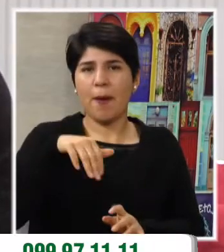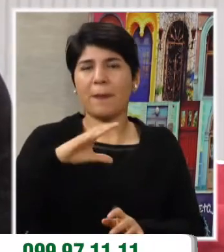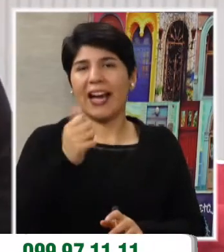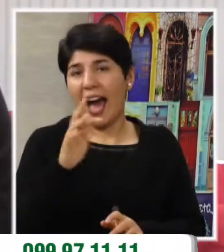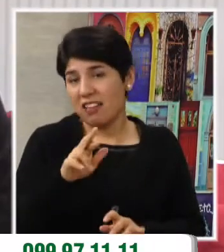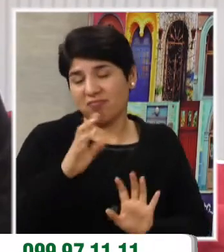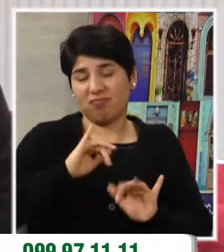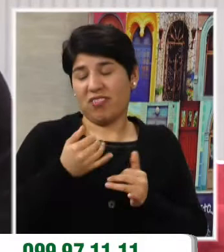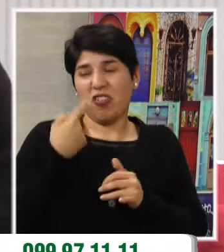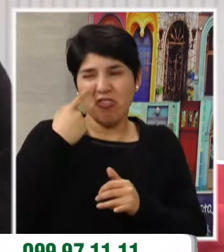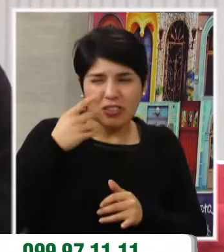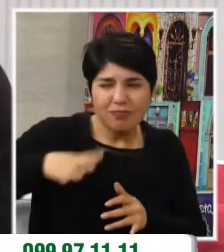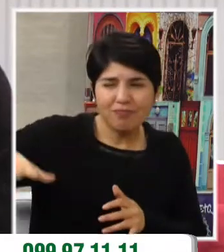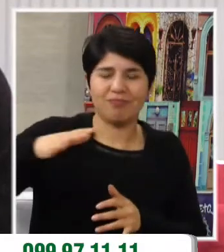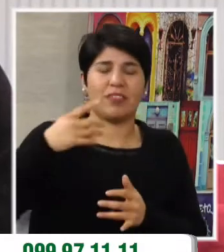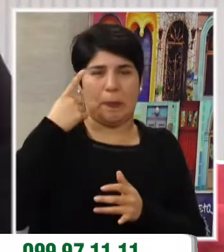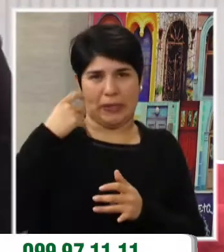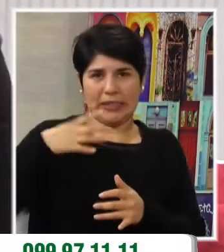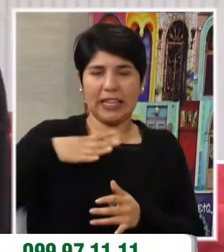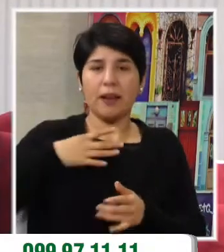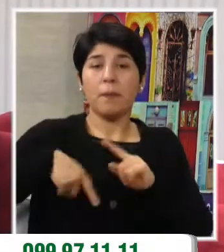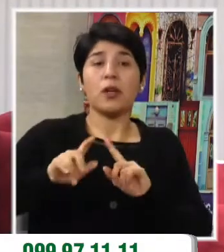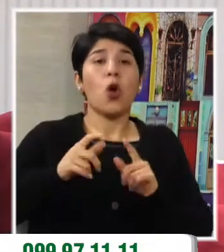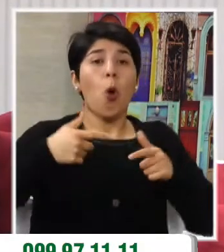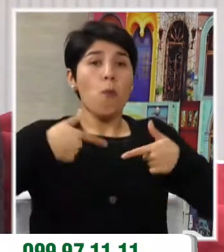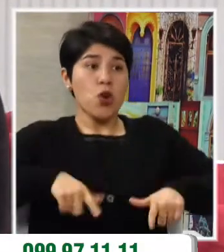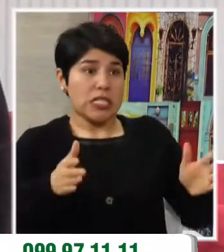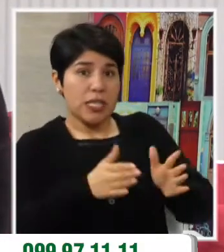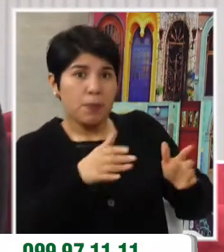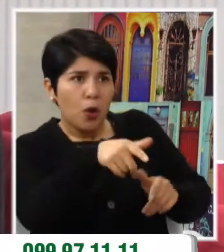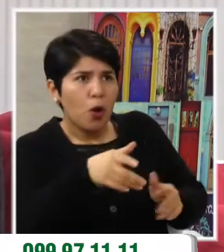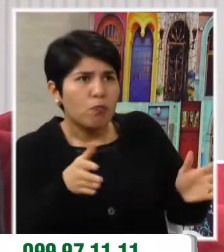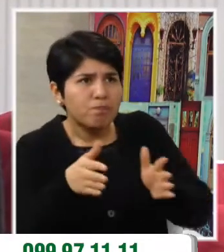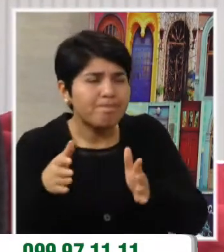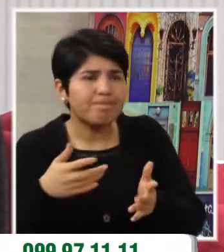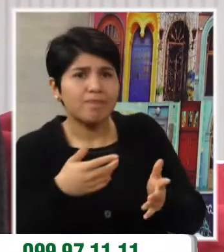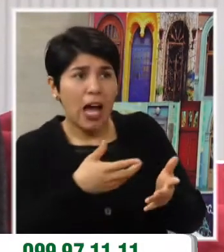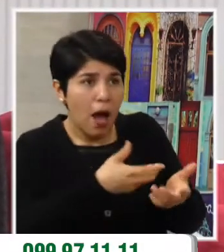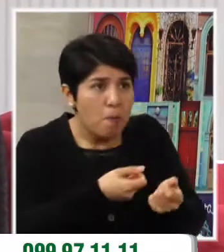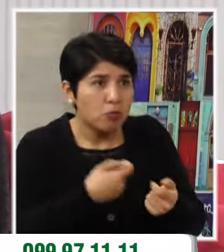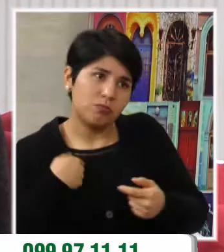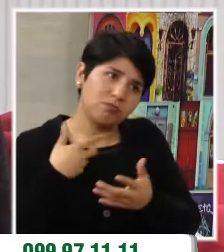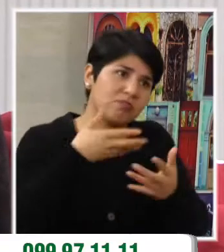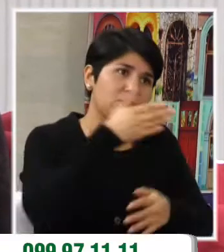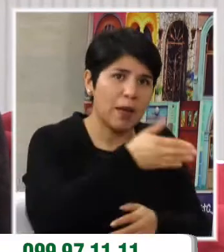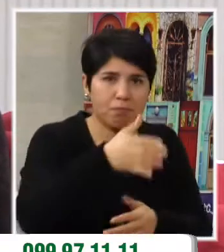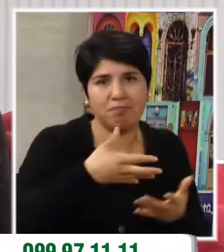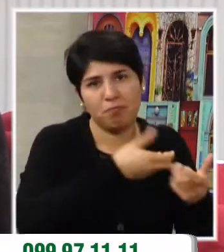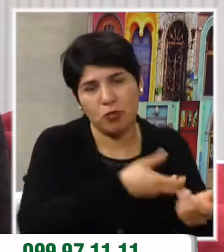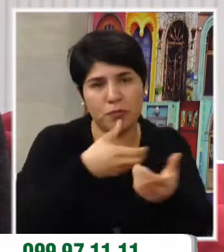resto de los municipios si realmente necesitan este más apoyo lo van a tener por supuesto